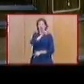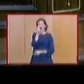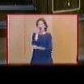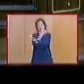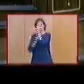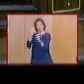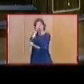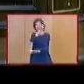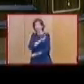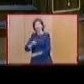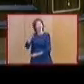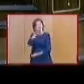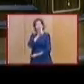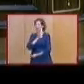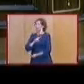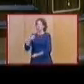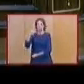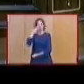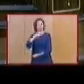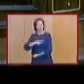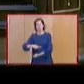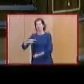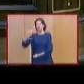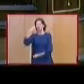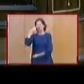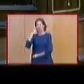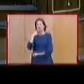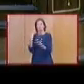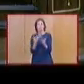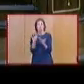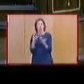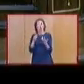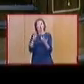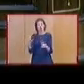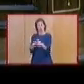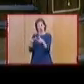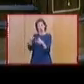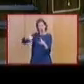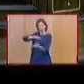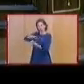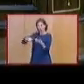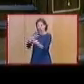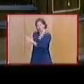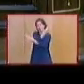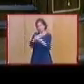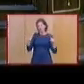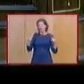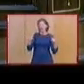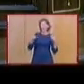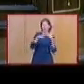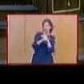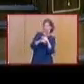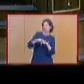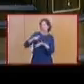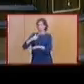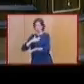sobre todo, podríamos decir, una situación social conflictiva, no es lo mismo en Soria que en Canarias, en la lejanía que está. En ese sentido, yo